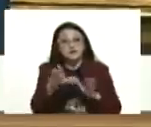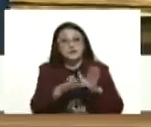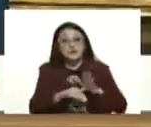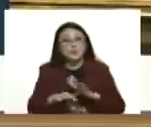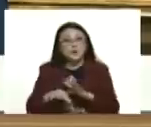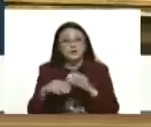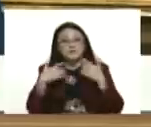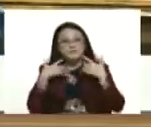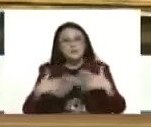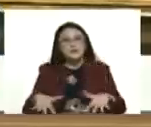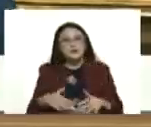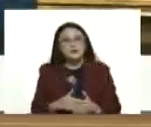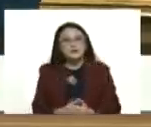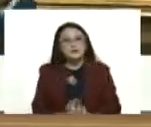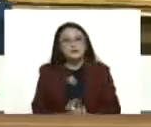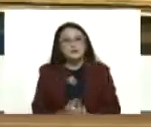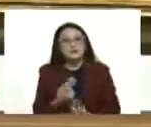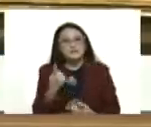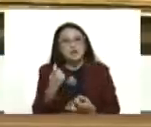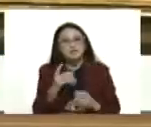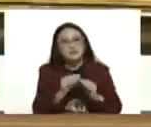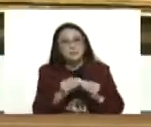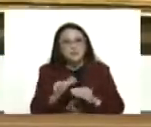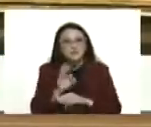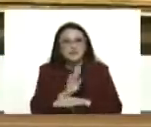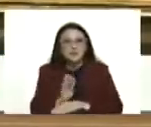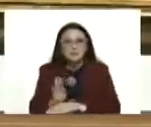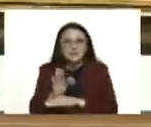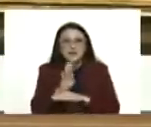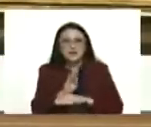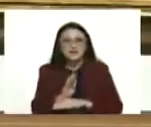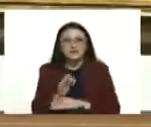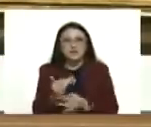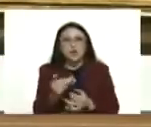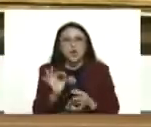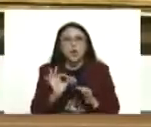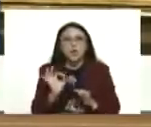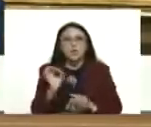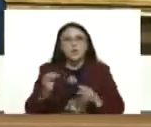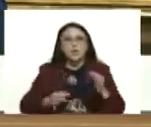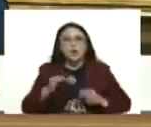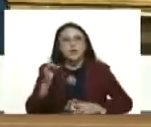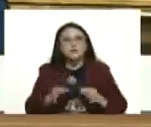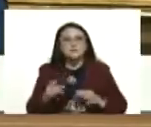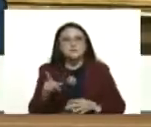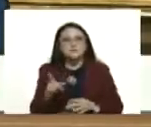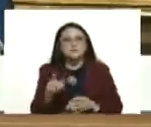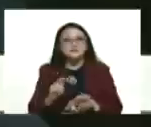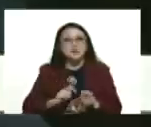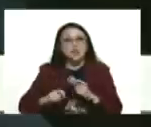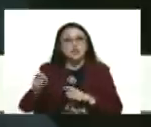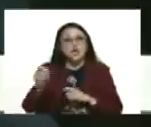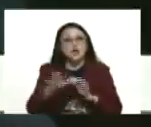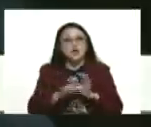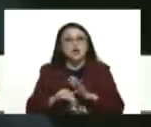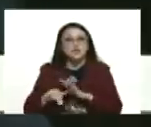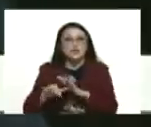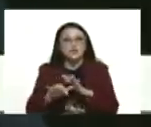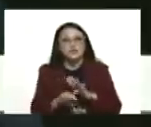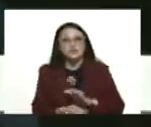se pierdan por falta de mantenimiento o porque un juez felón se los devuelve a los